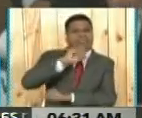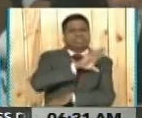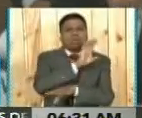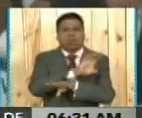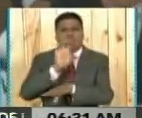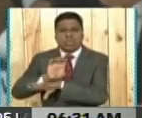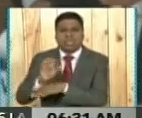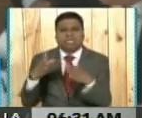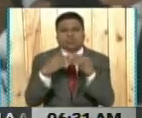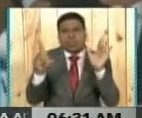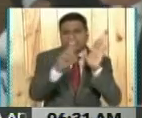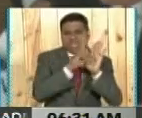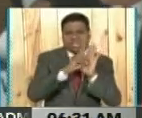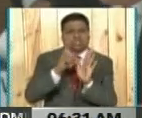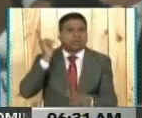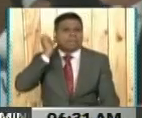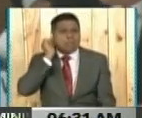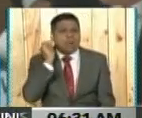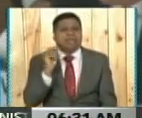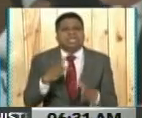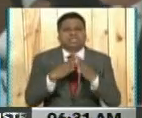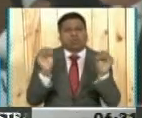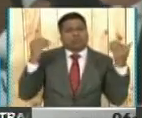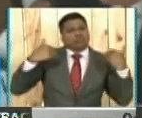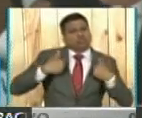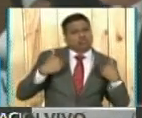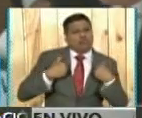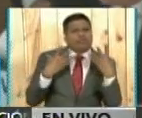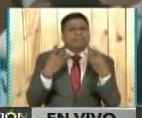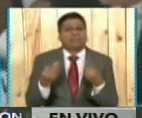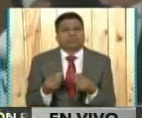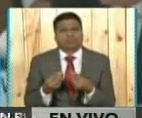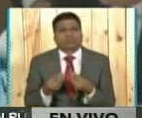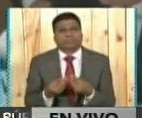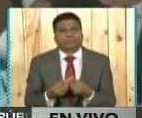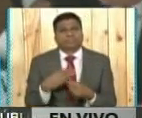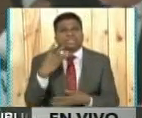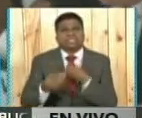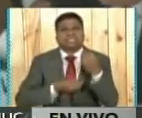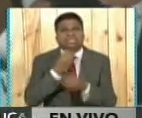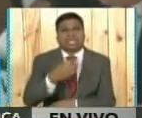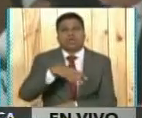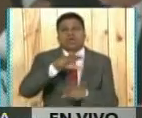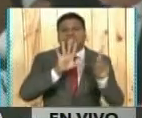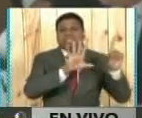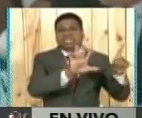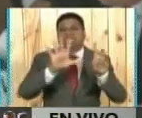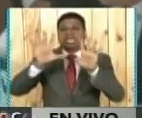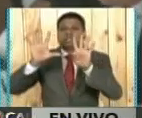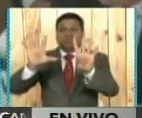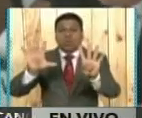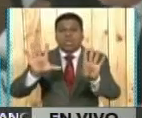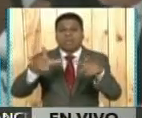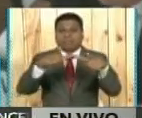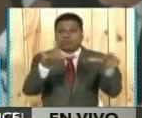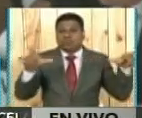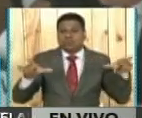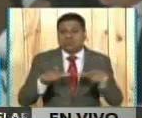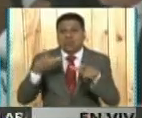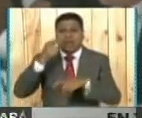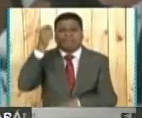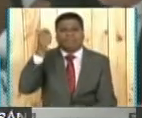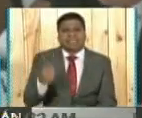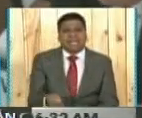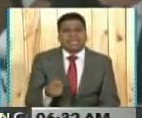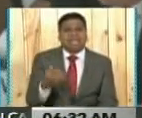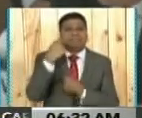de los derechos de las mujeres víctimas y testigos de hechos punibles. Se crearon 69 fiscalías especializadas en defensa para